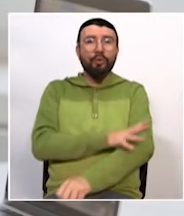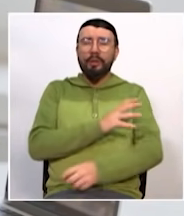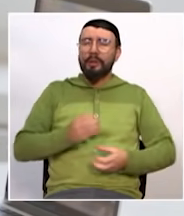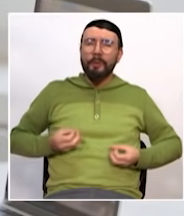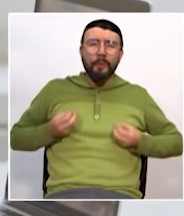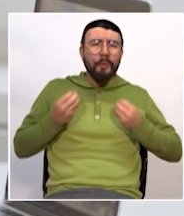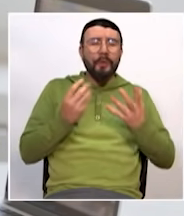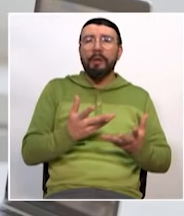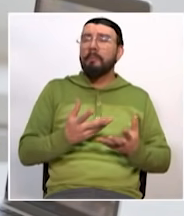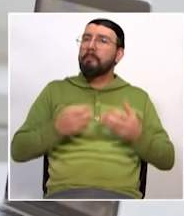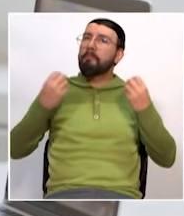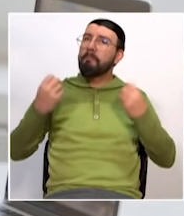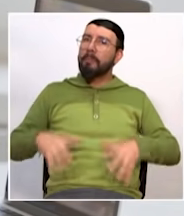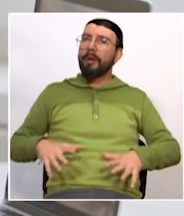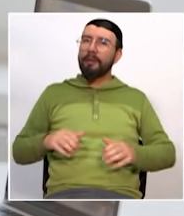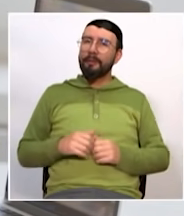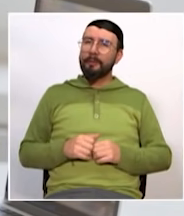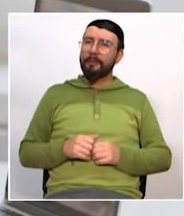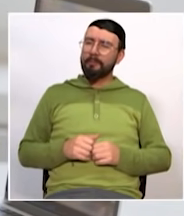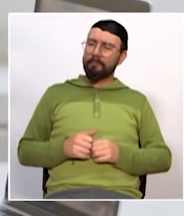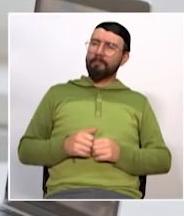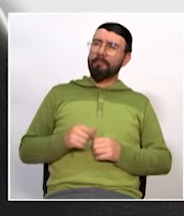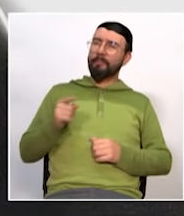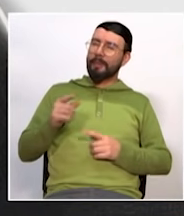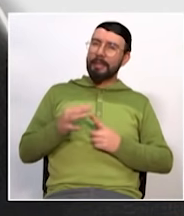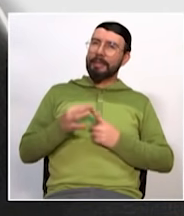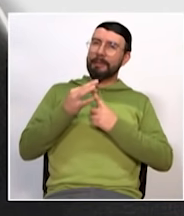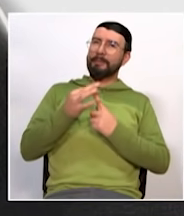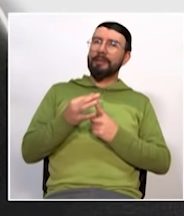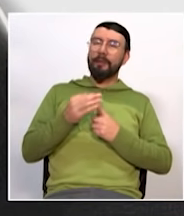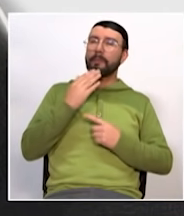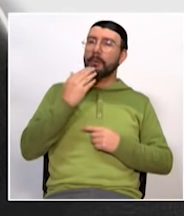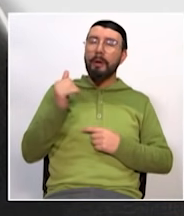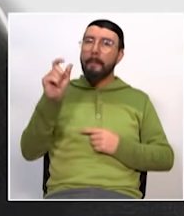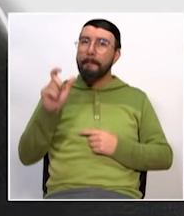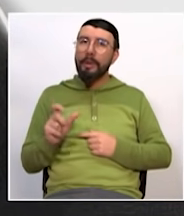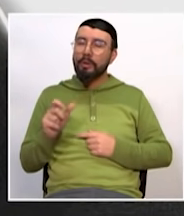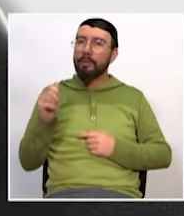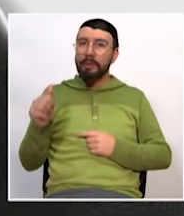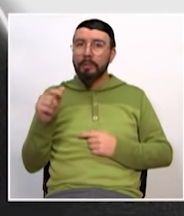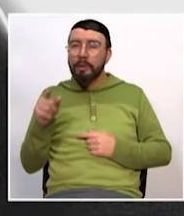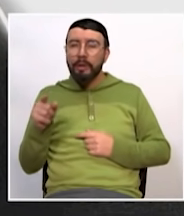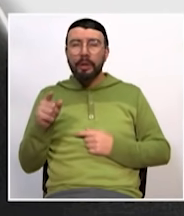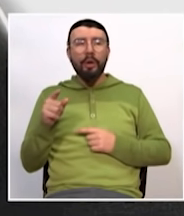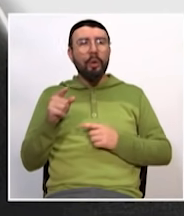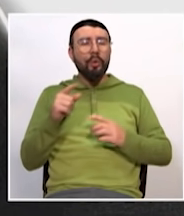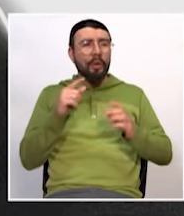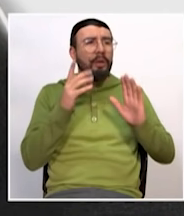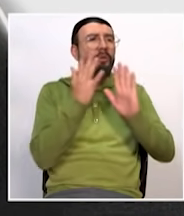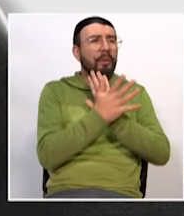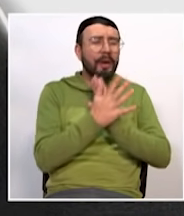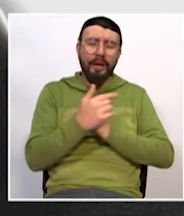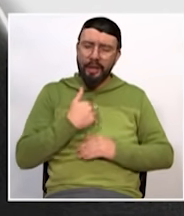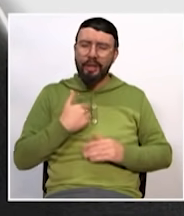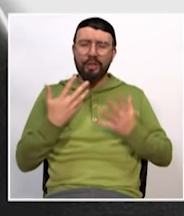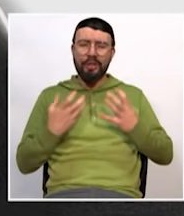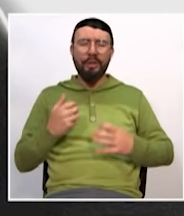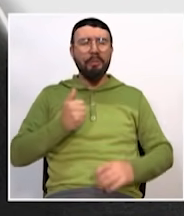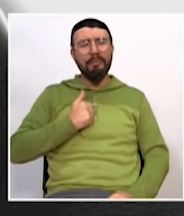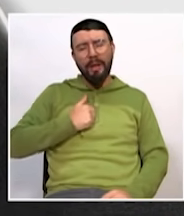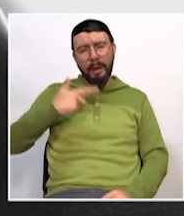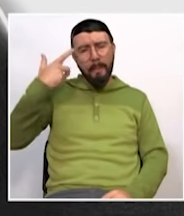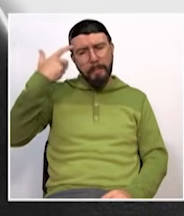y esencialmente cuando una persona comunica que desea suicidarse que desea